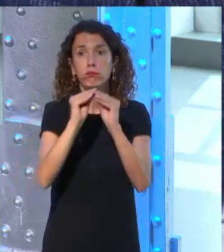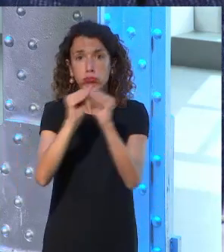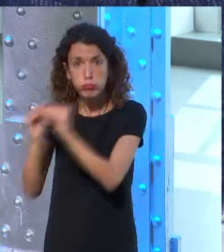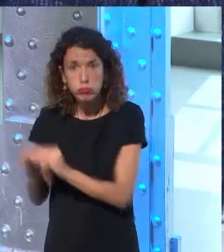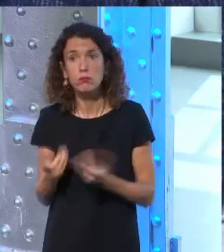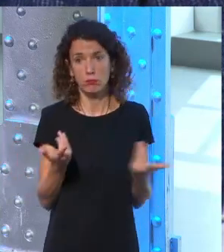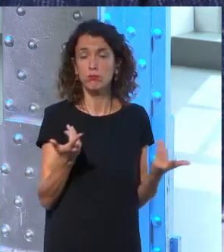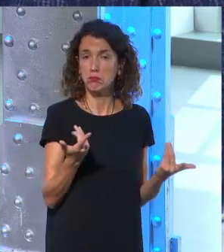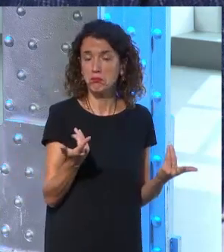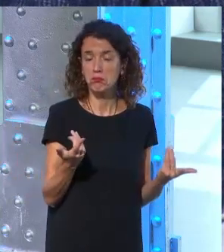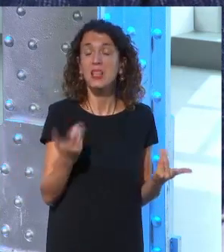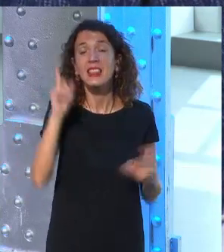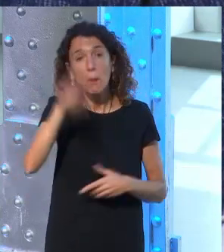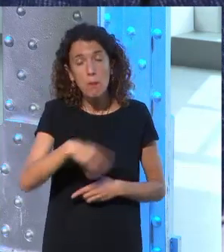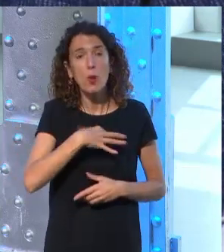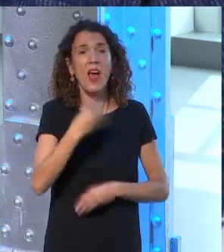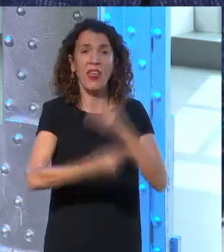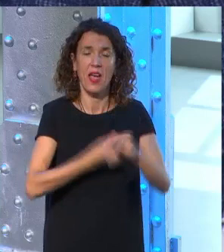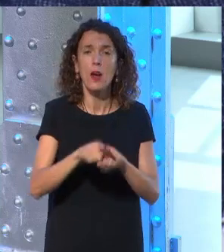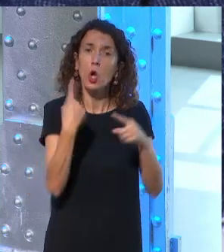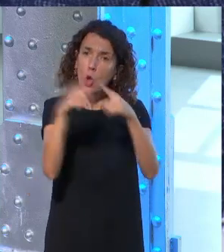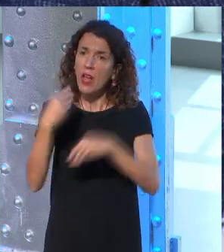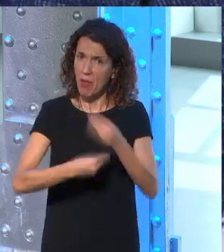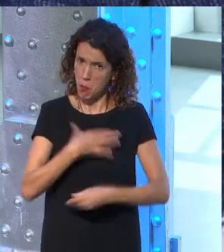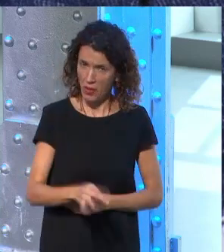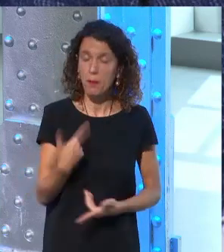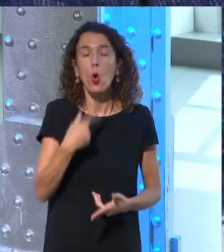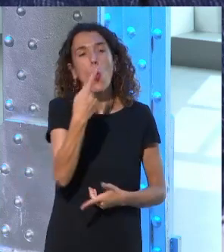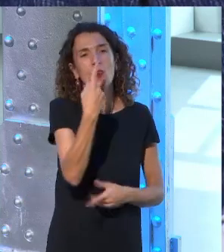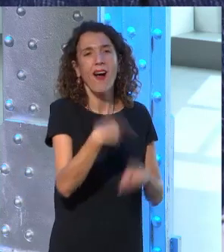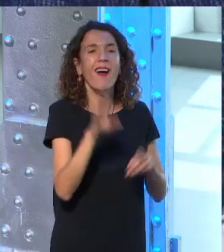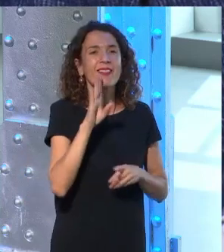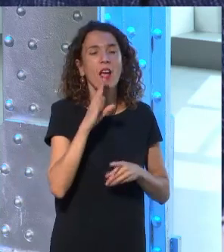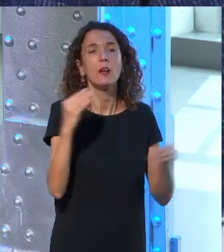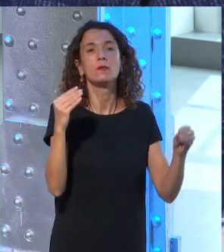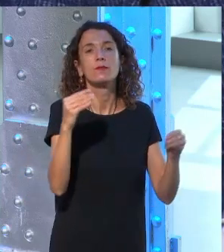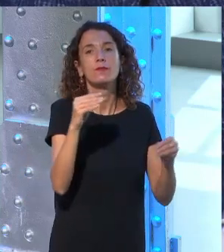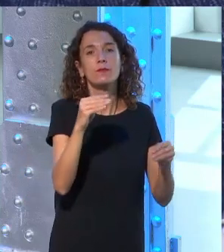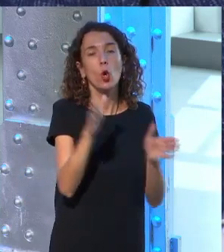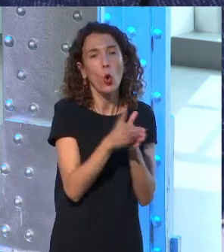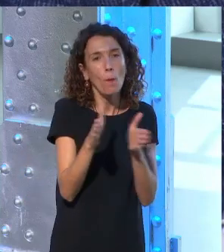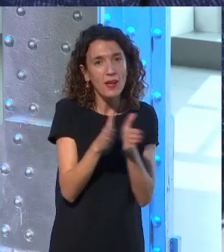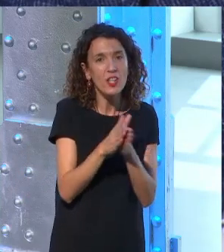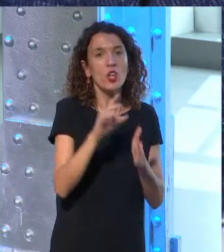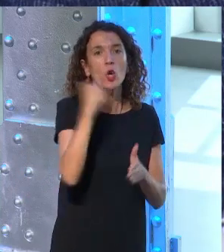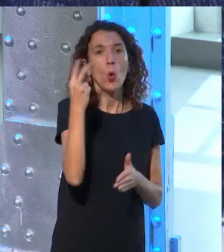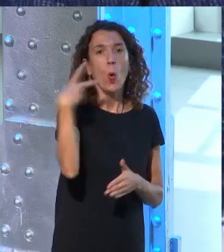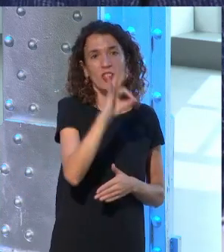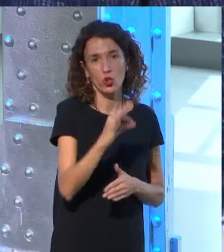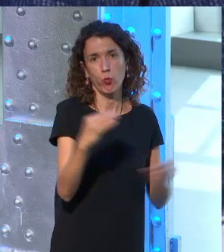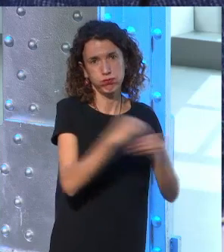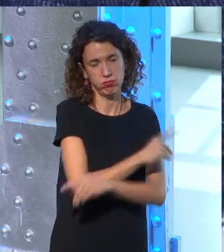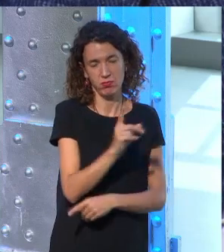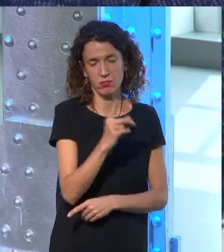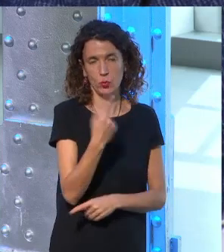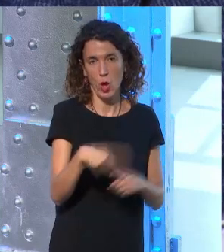parque de viviendas, y también se pueden hacer gestos. Y luego hay una parte que no comparto de lo que está diciendo mi compañero Juancho, porque era hace poco menos que